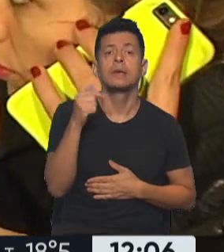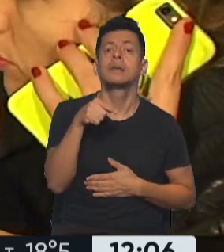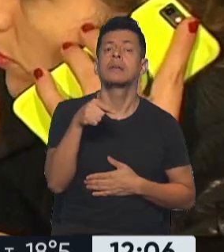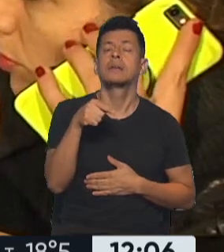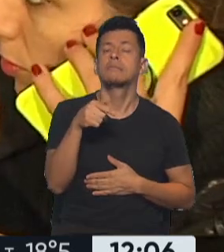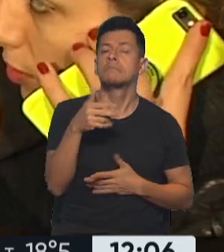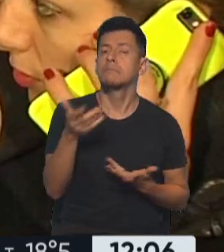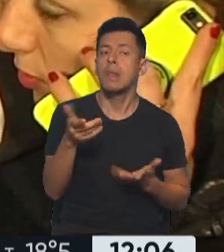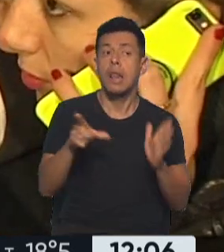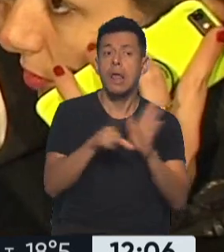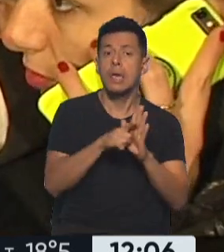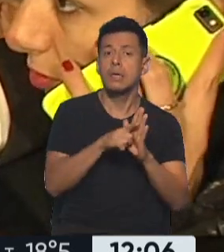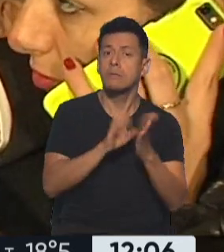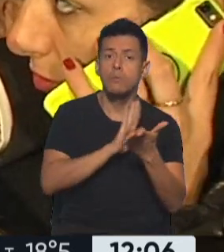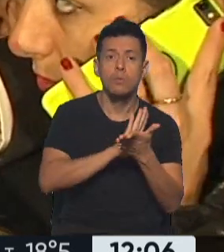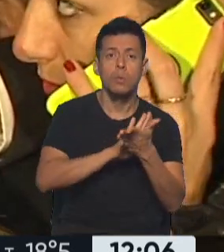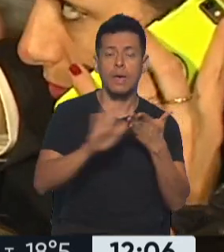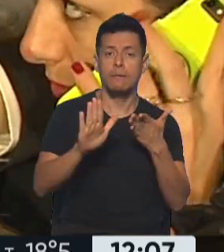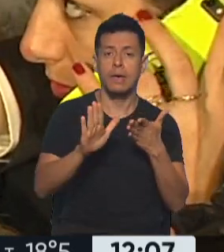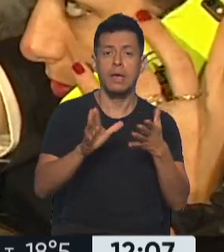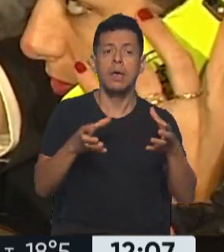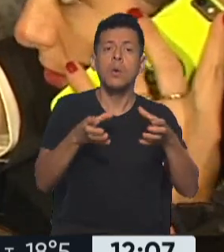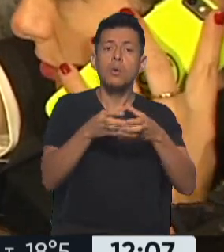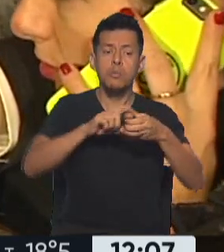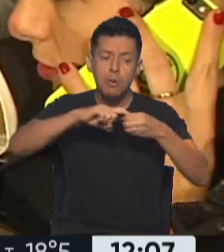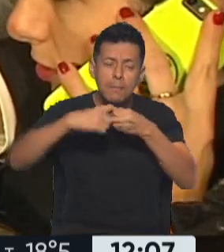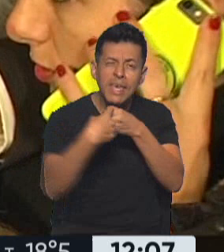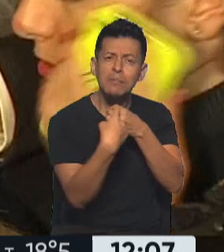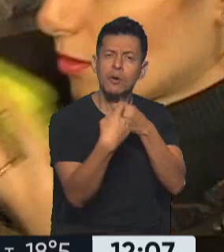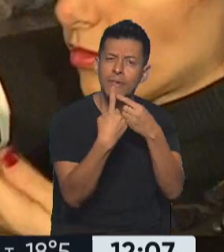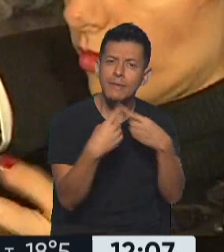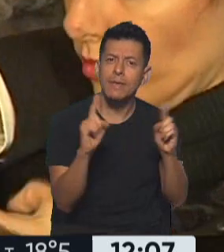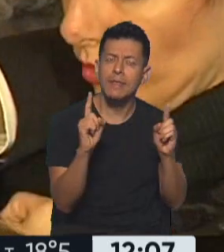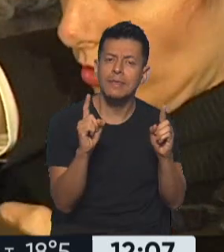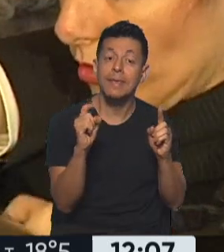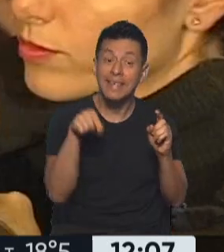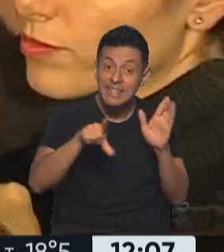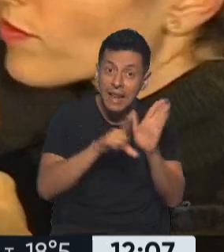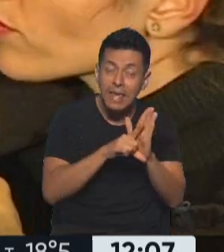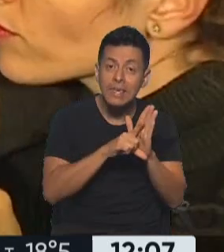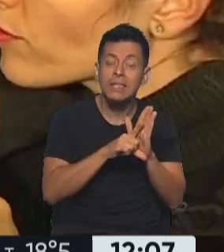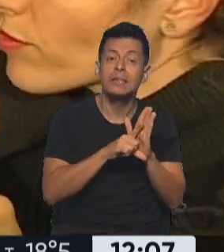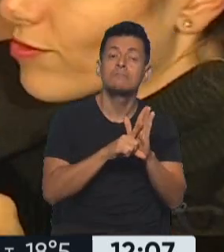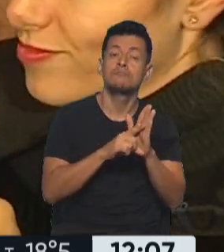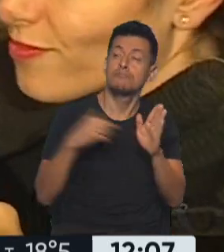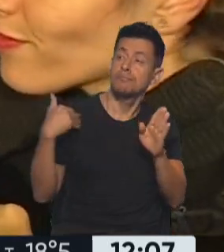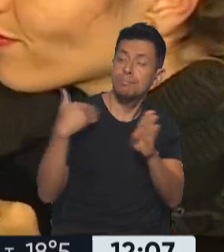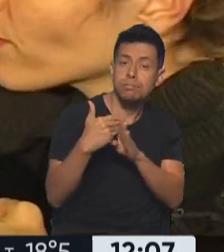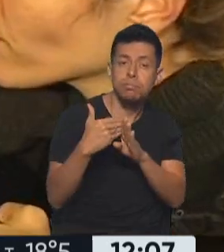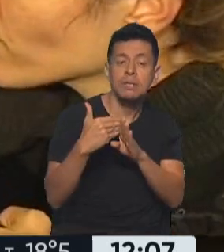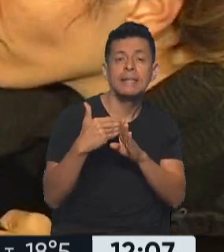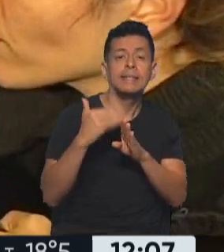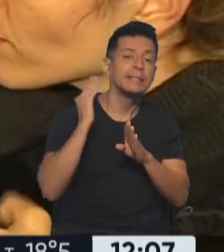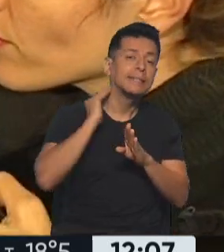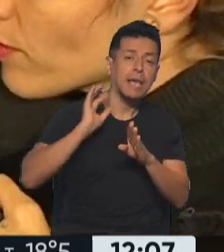vigencia una ley con una nueva integración del Consejo de la Magistratura, y esa ley, que estuvo vigente durante 16